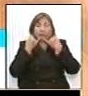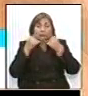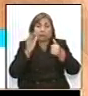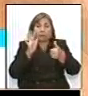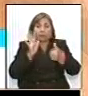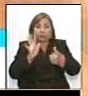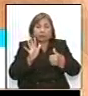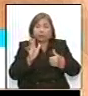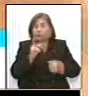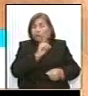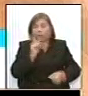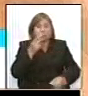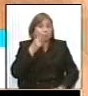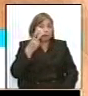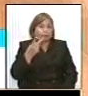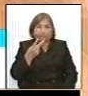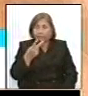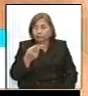dos.